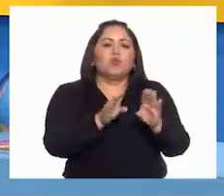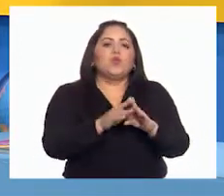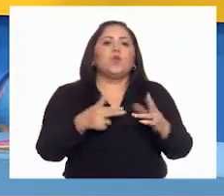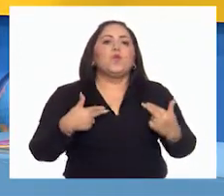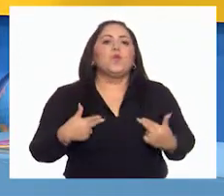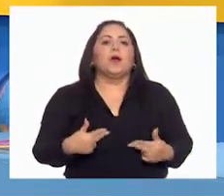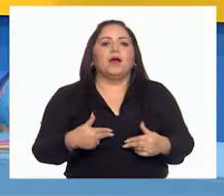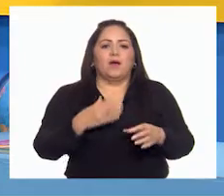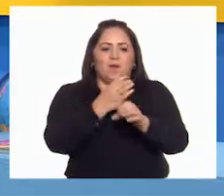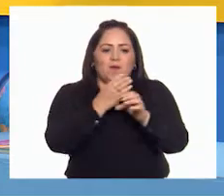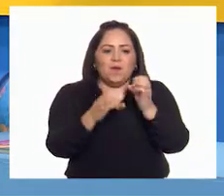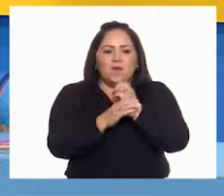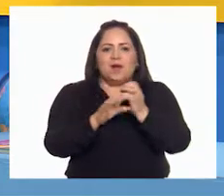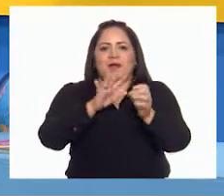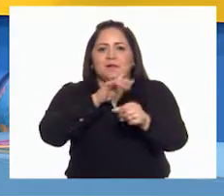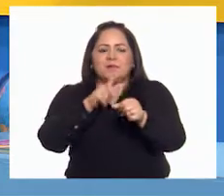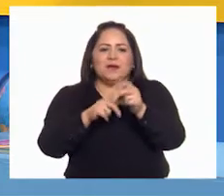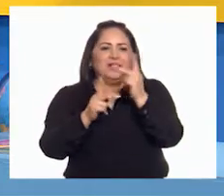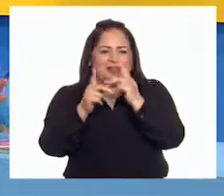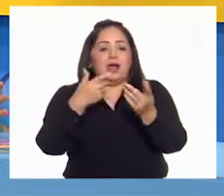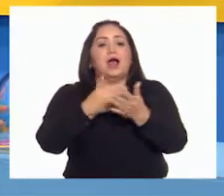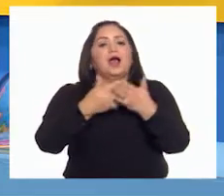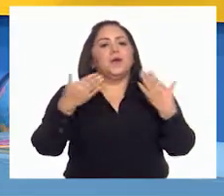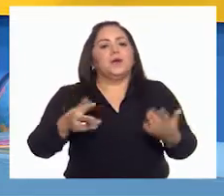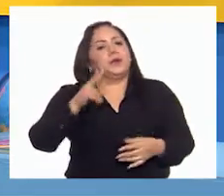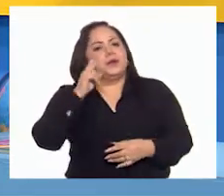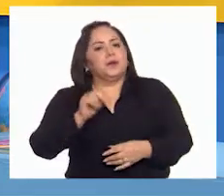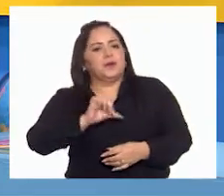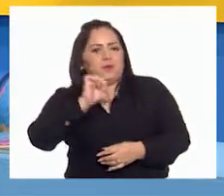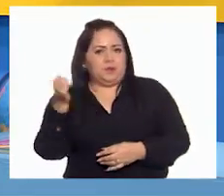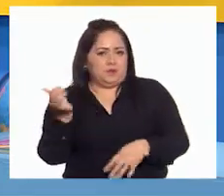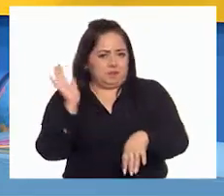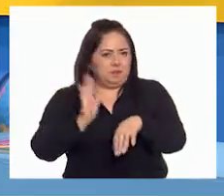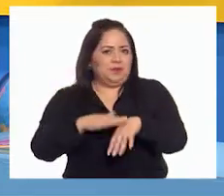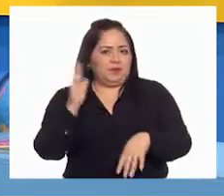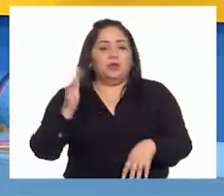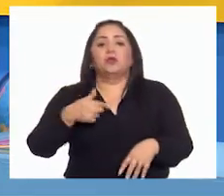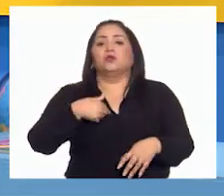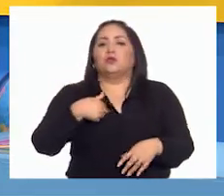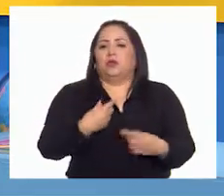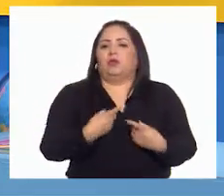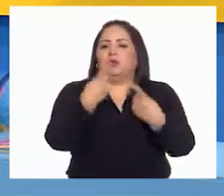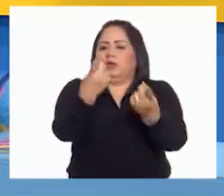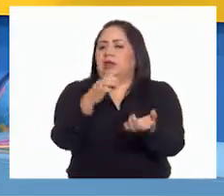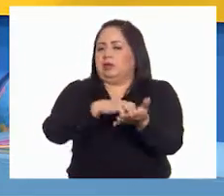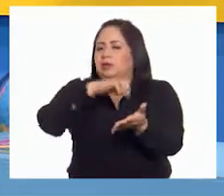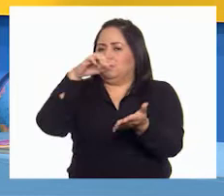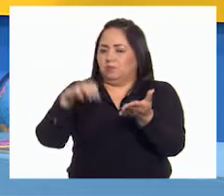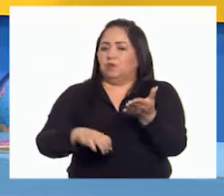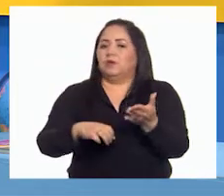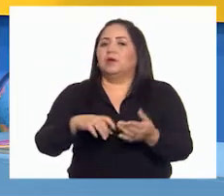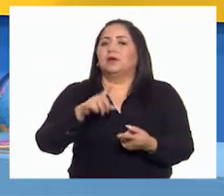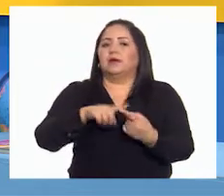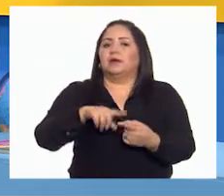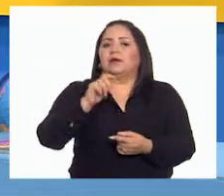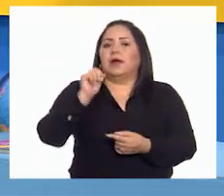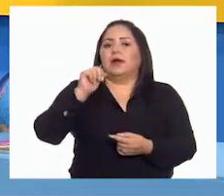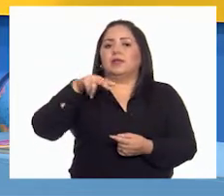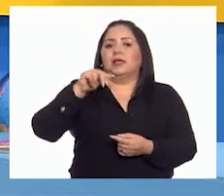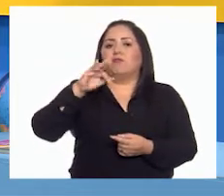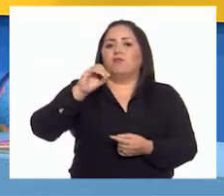a elementos que no los tienen. Veamos algunas figuras más. Yo les daré los ejemplos. La